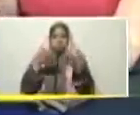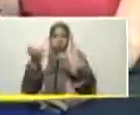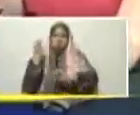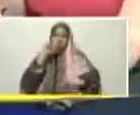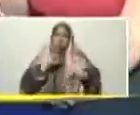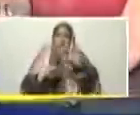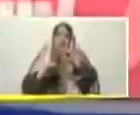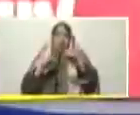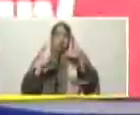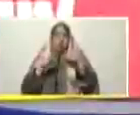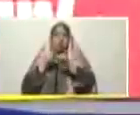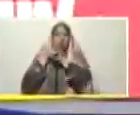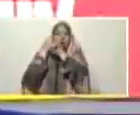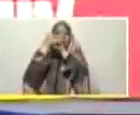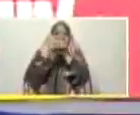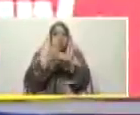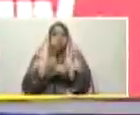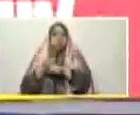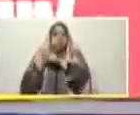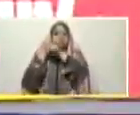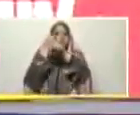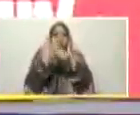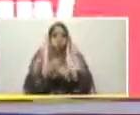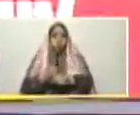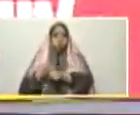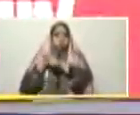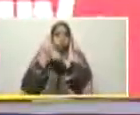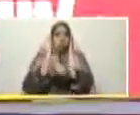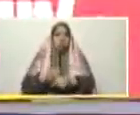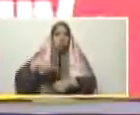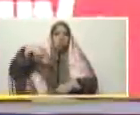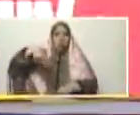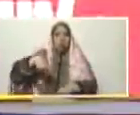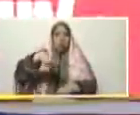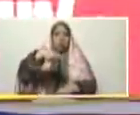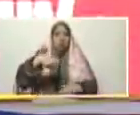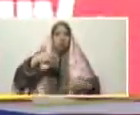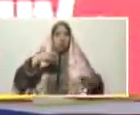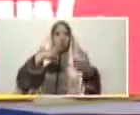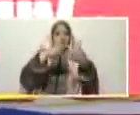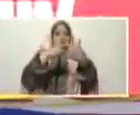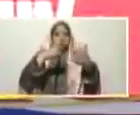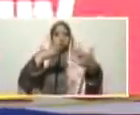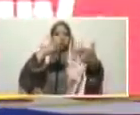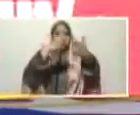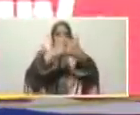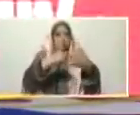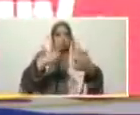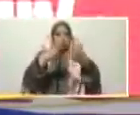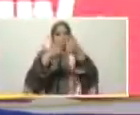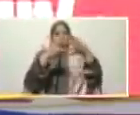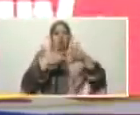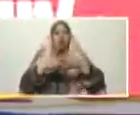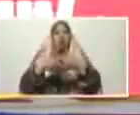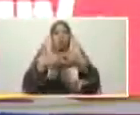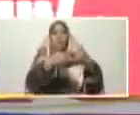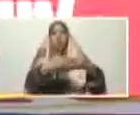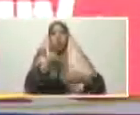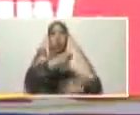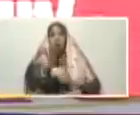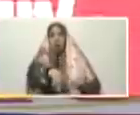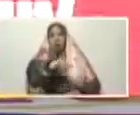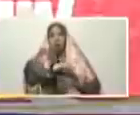agarrar el caballo y a pie e ir a la guerra y derrotar a los imperios españoles en